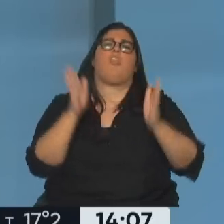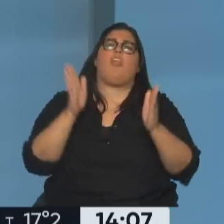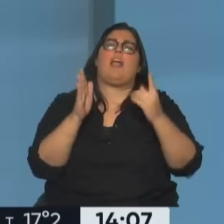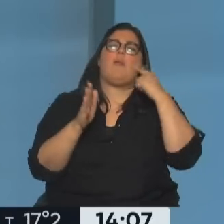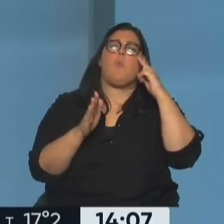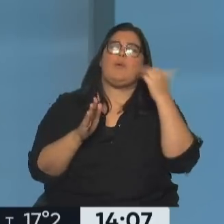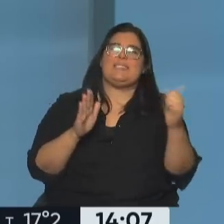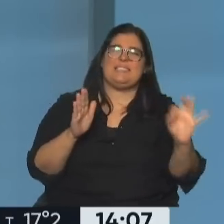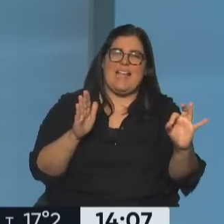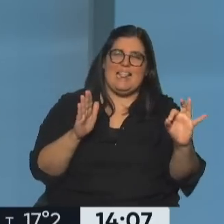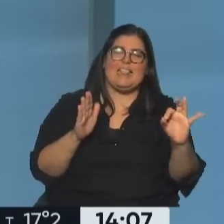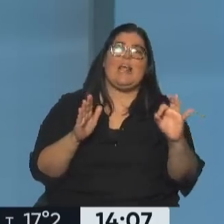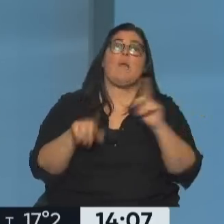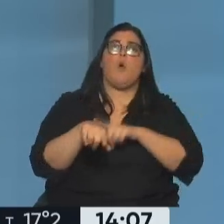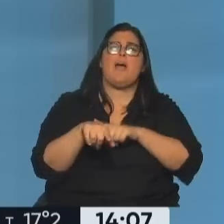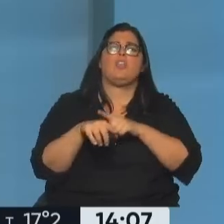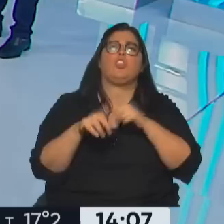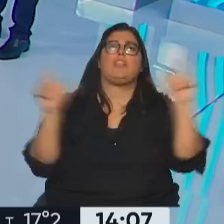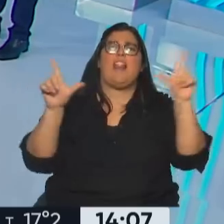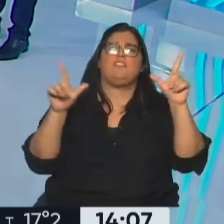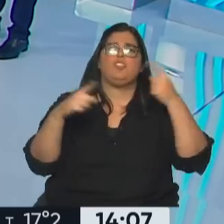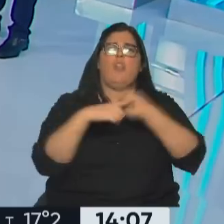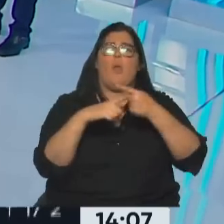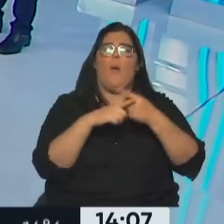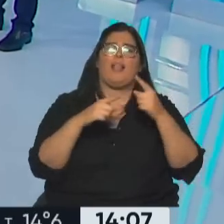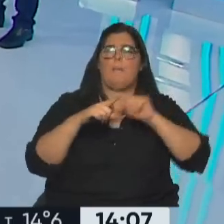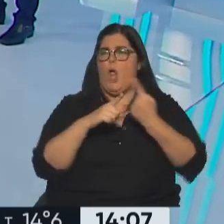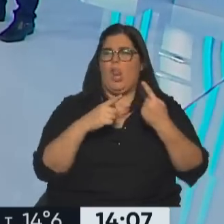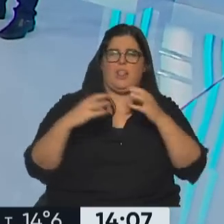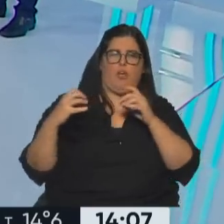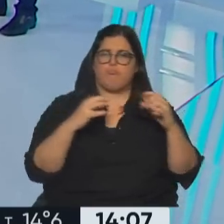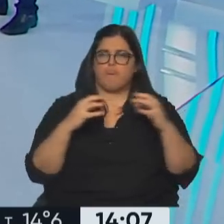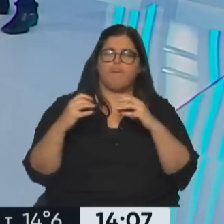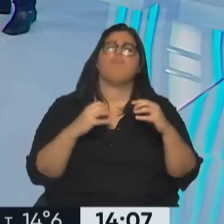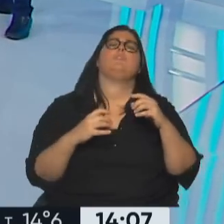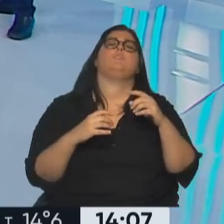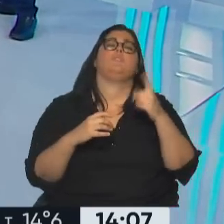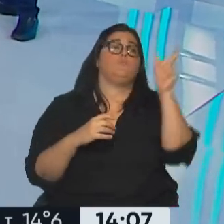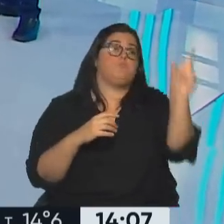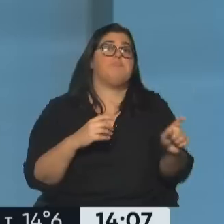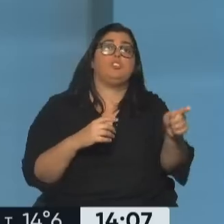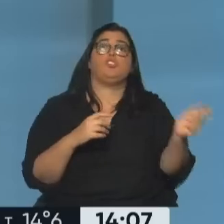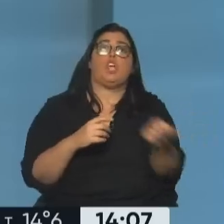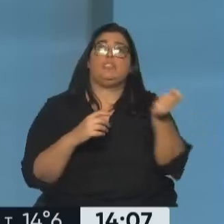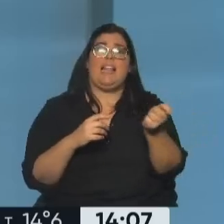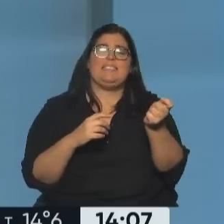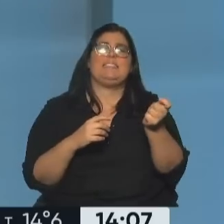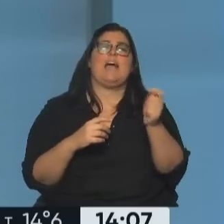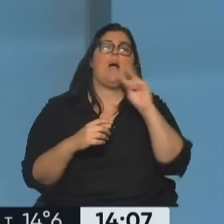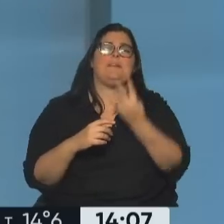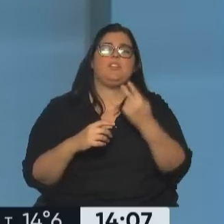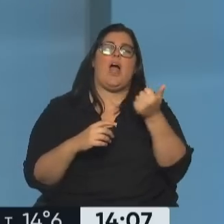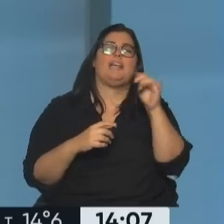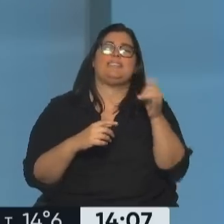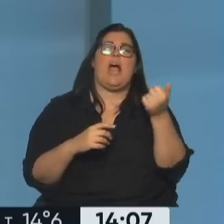medio de un debate televisivo de un candidato que en ese momento era candidato socialista de Japón, tengo el nombre acá, Inejiro Asanuma,